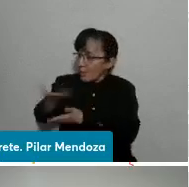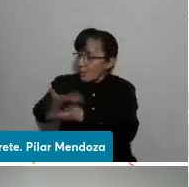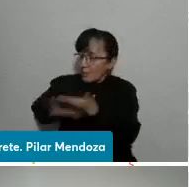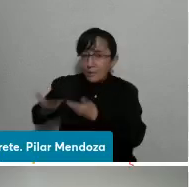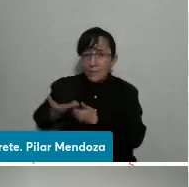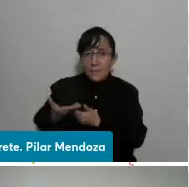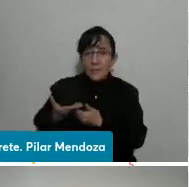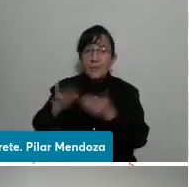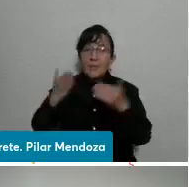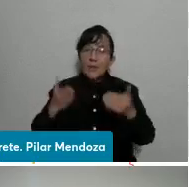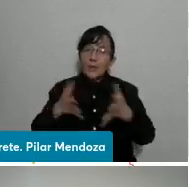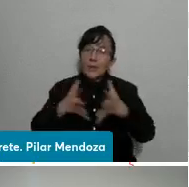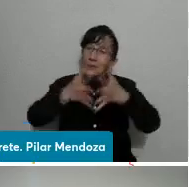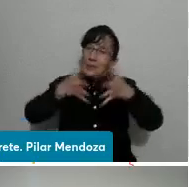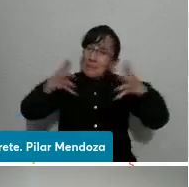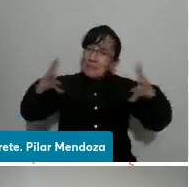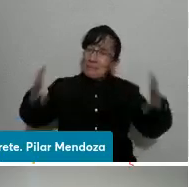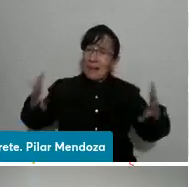pues